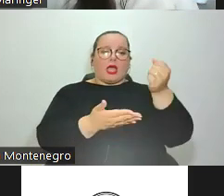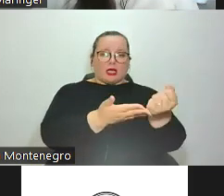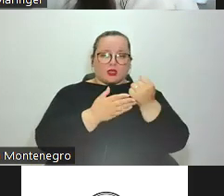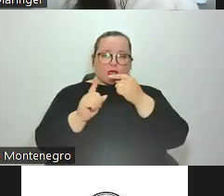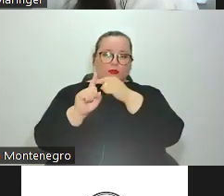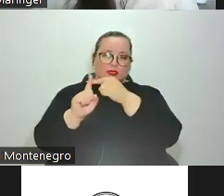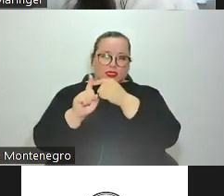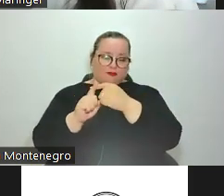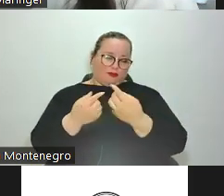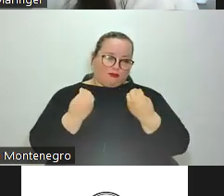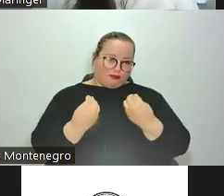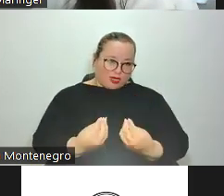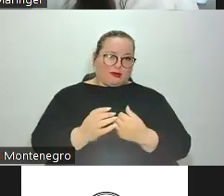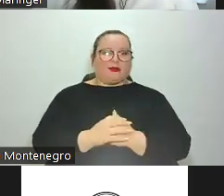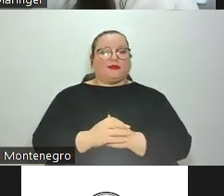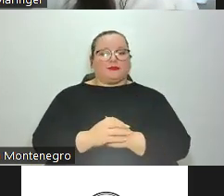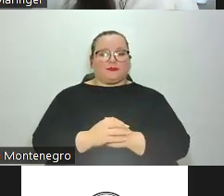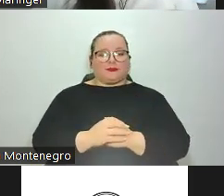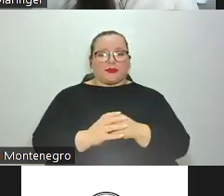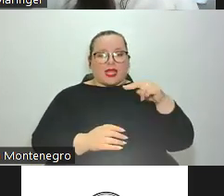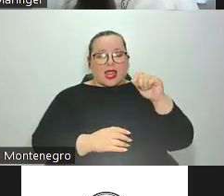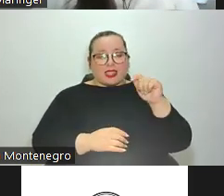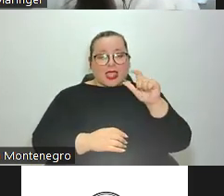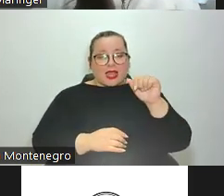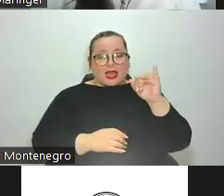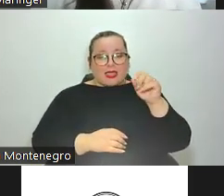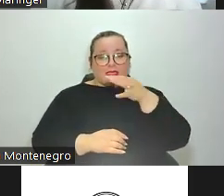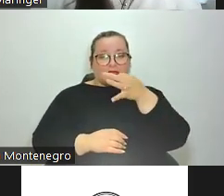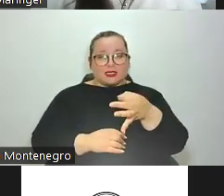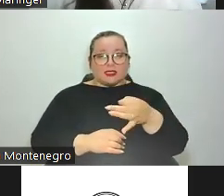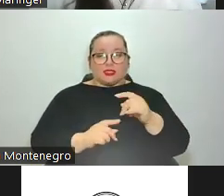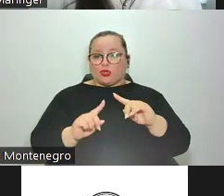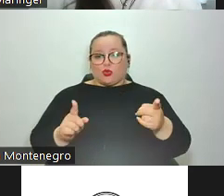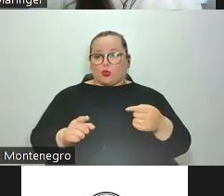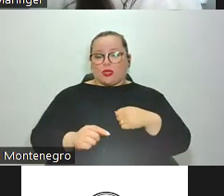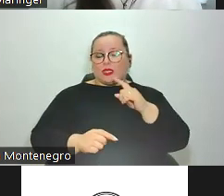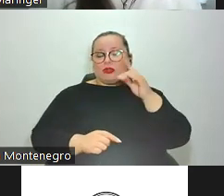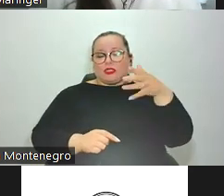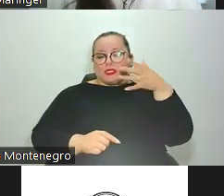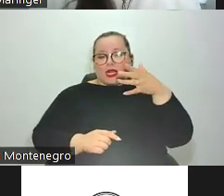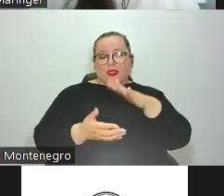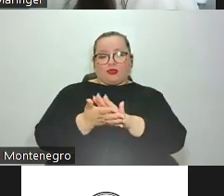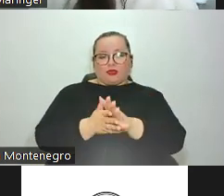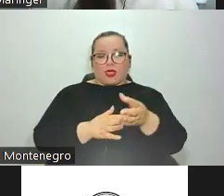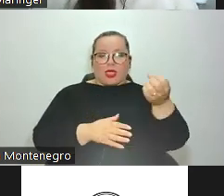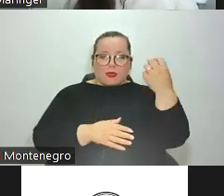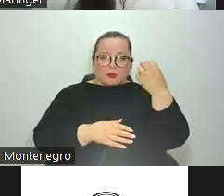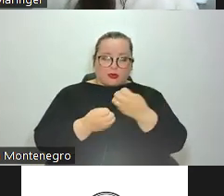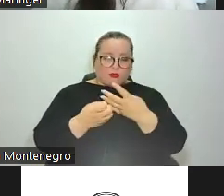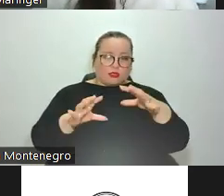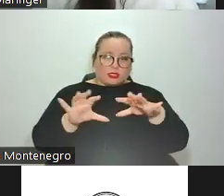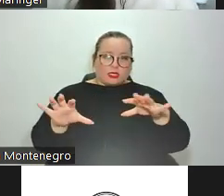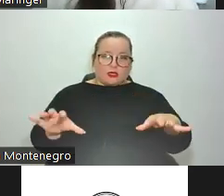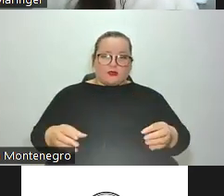quedémonos con lo positivo. Natalia nos dice, yo también he estado en todas las charlas y he aprendido mucho y me han enseñado muchas cosas. Mira qué